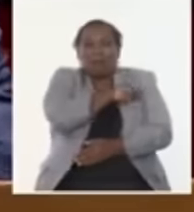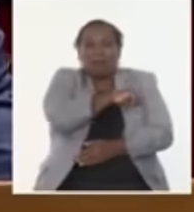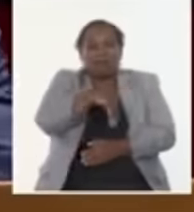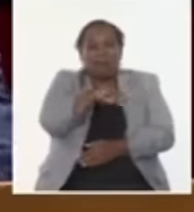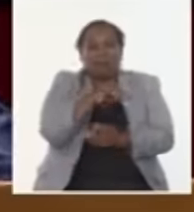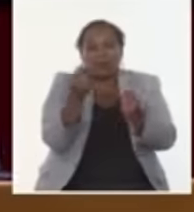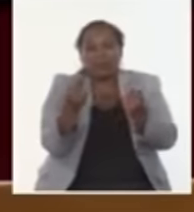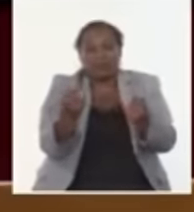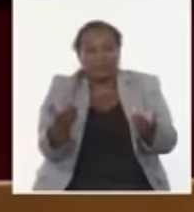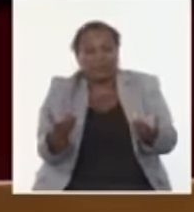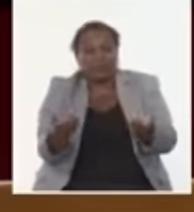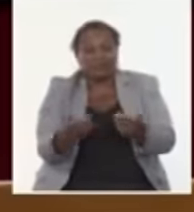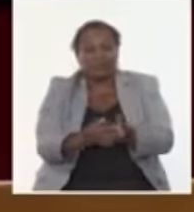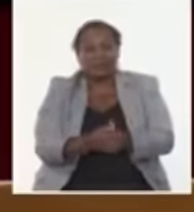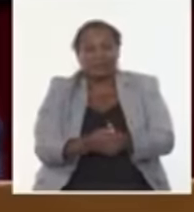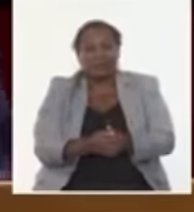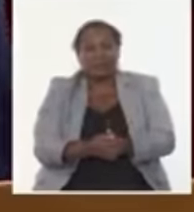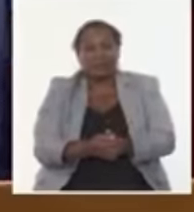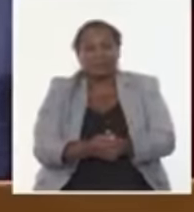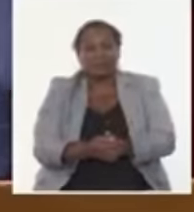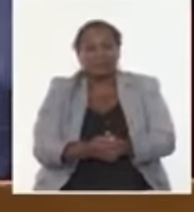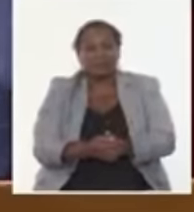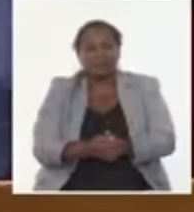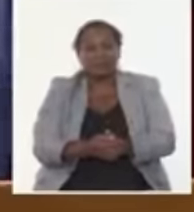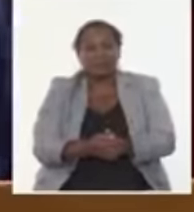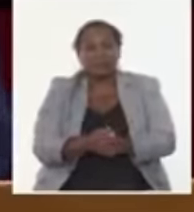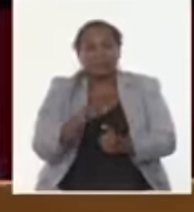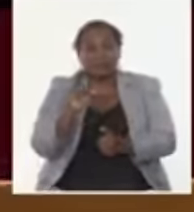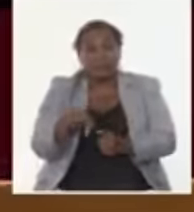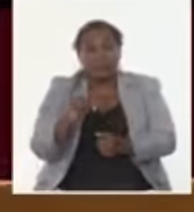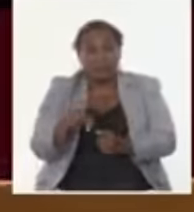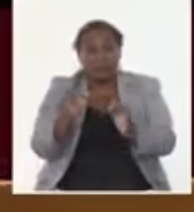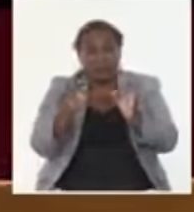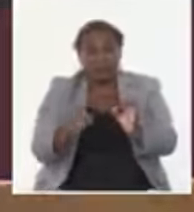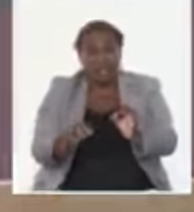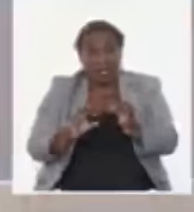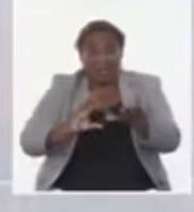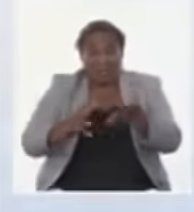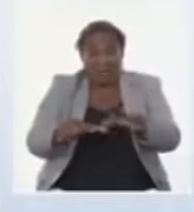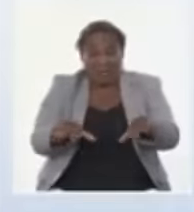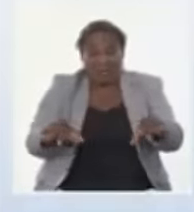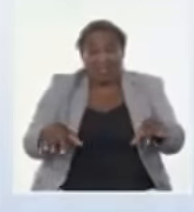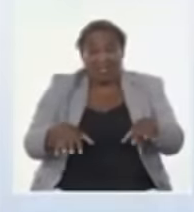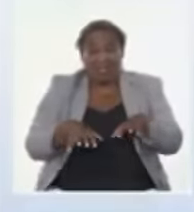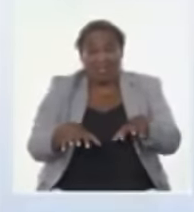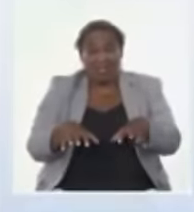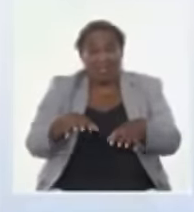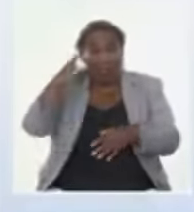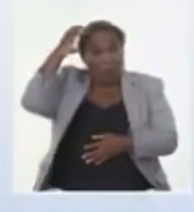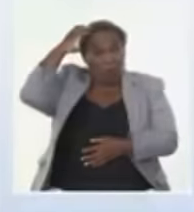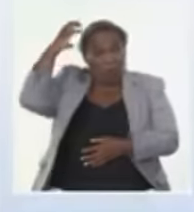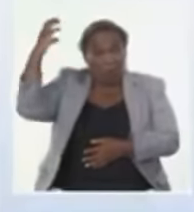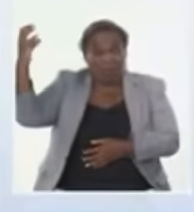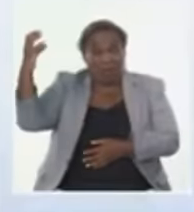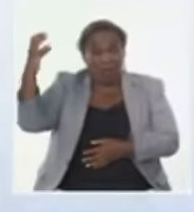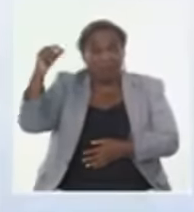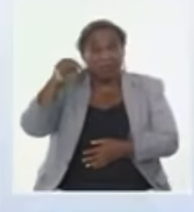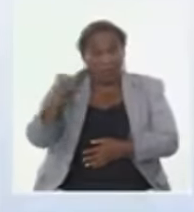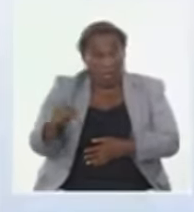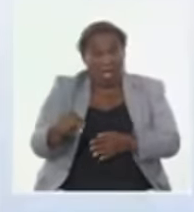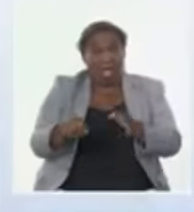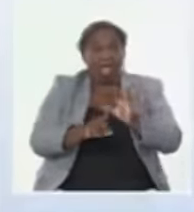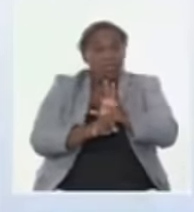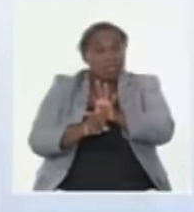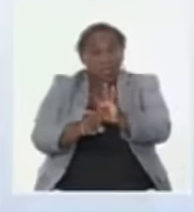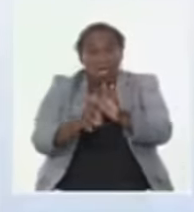economía. En este real y complejo escenario, el gobierno, bajo la guía de nuestro